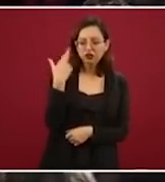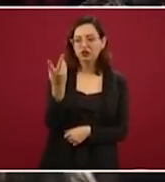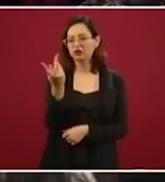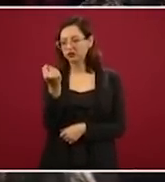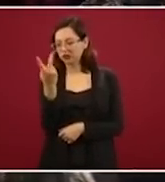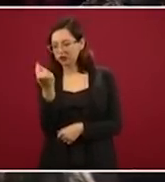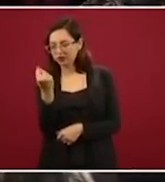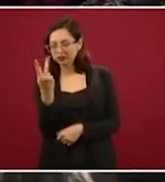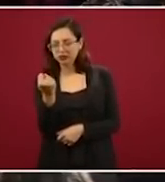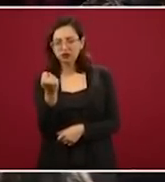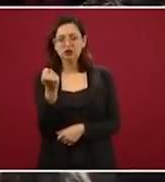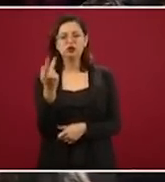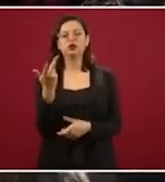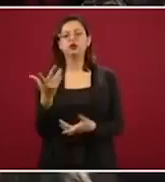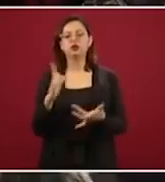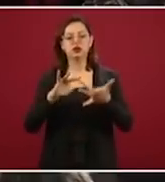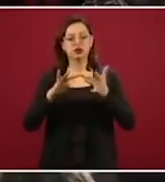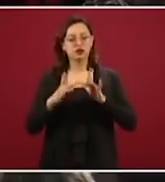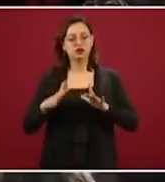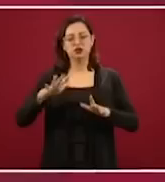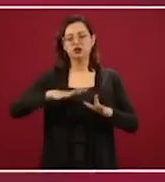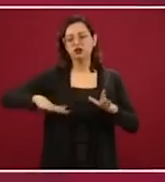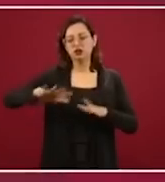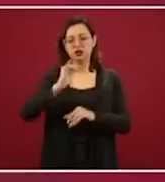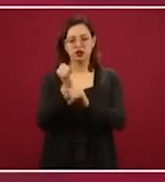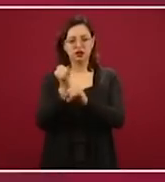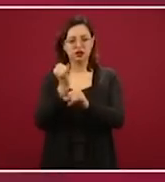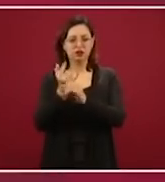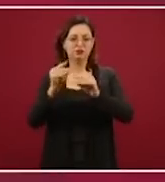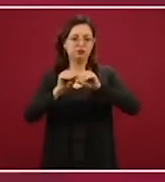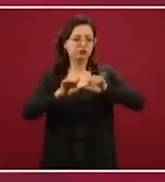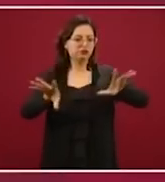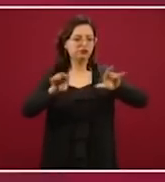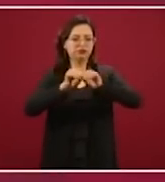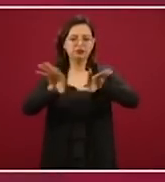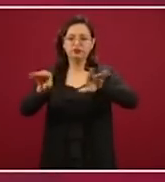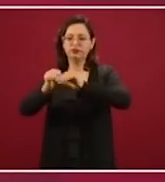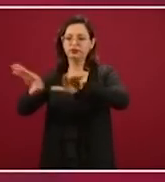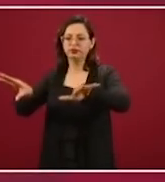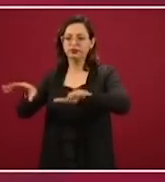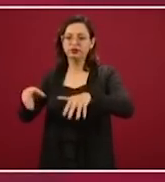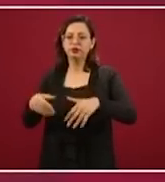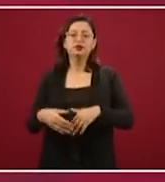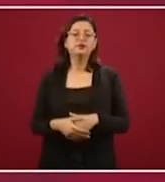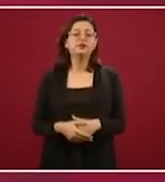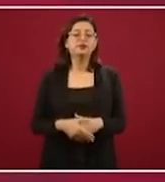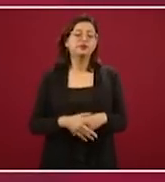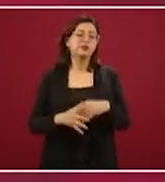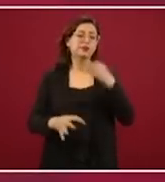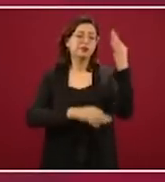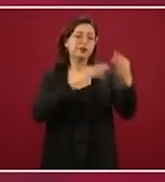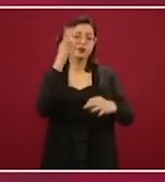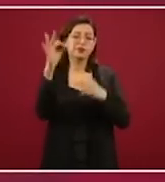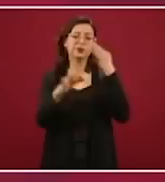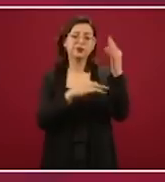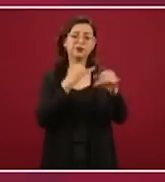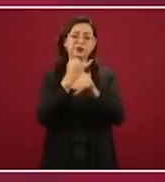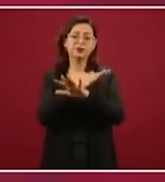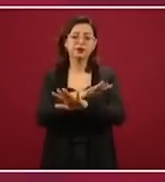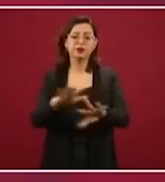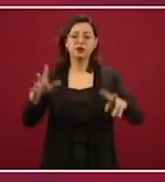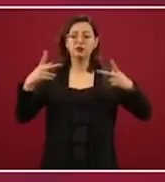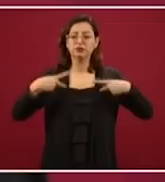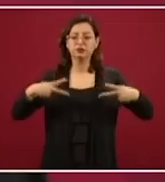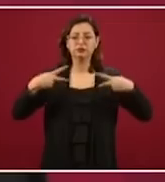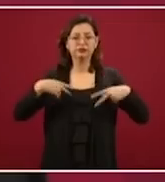televisión, en redes sociales, es una campaña informativa de